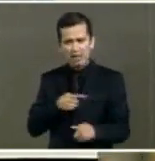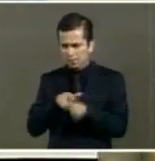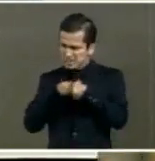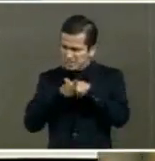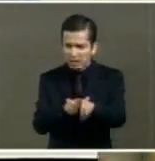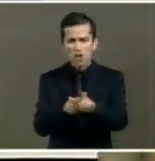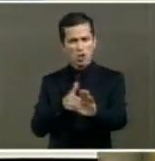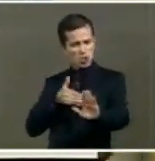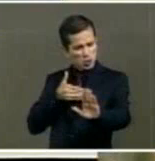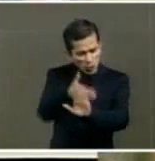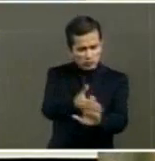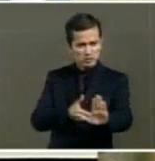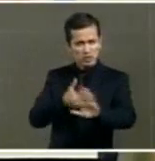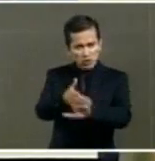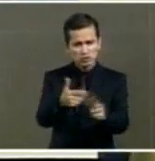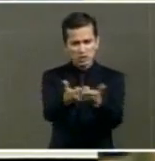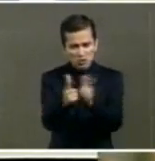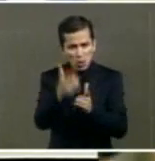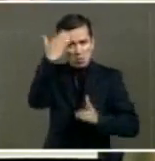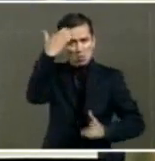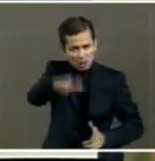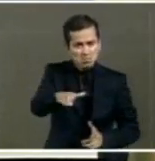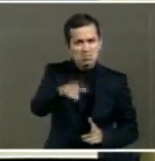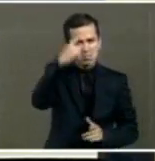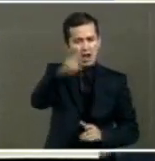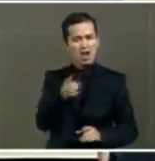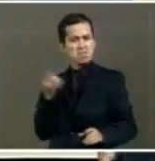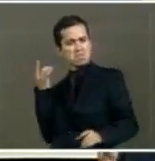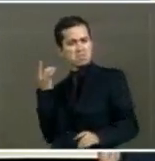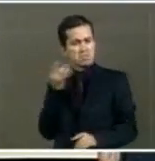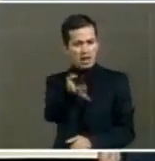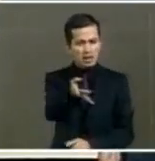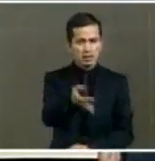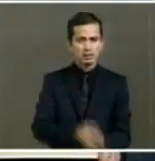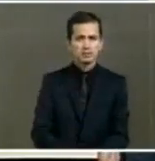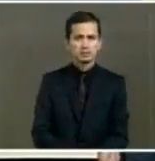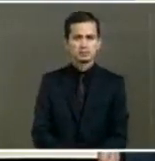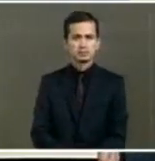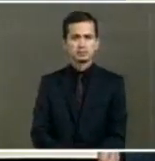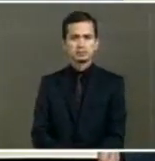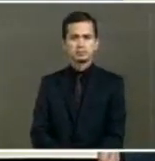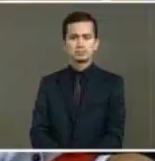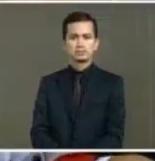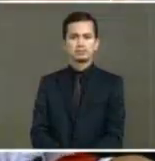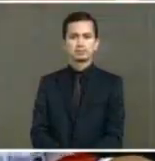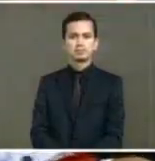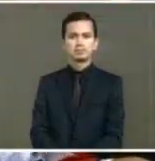adelante combatiendo a los criminales y los vamos a derrotar.